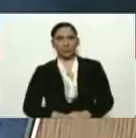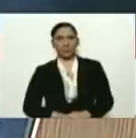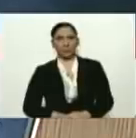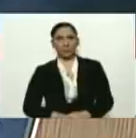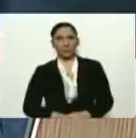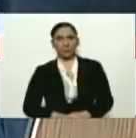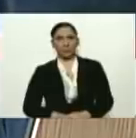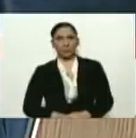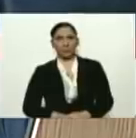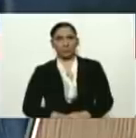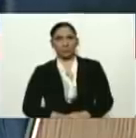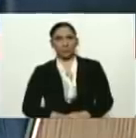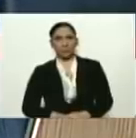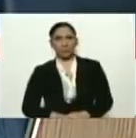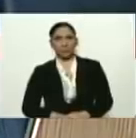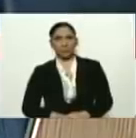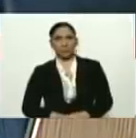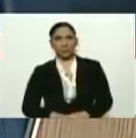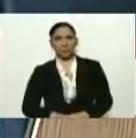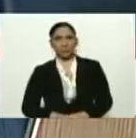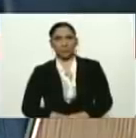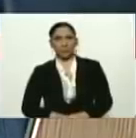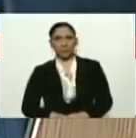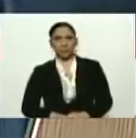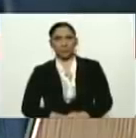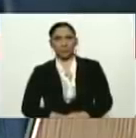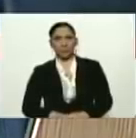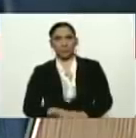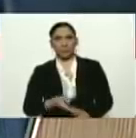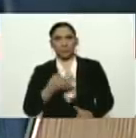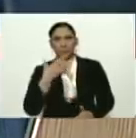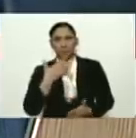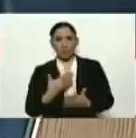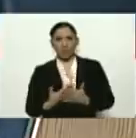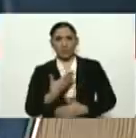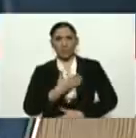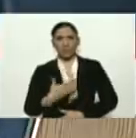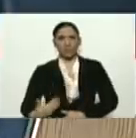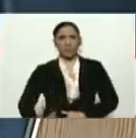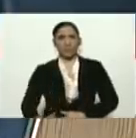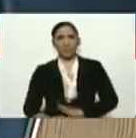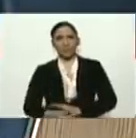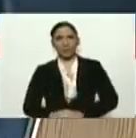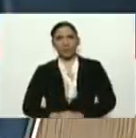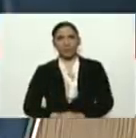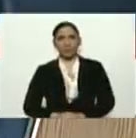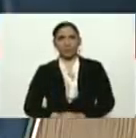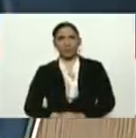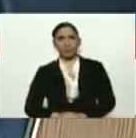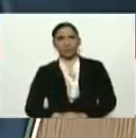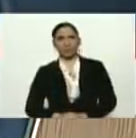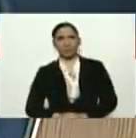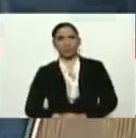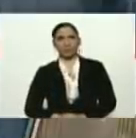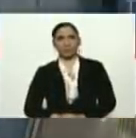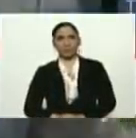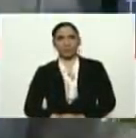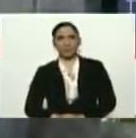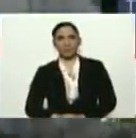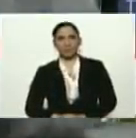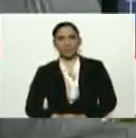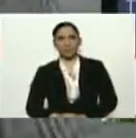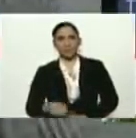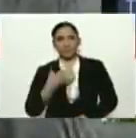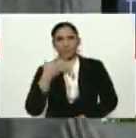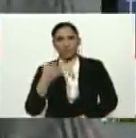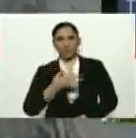Muchísimas gracias, señor presidente. And a special good afternoon to y buenas